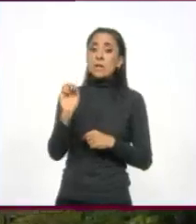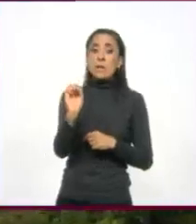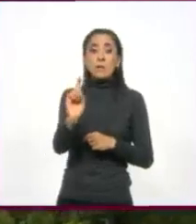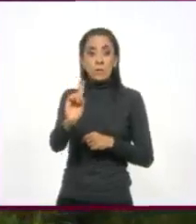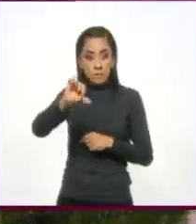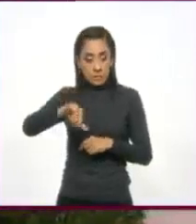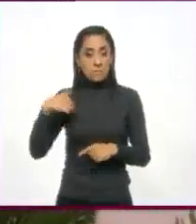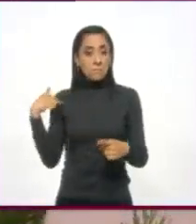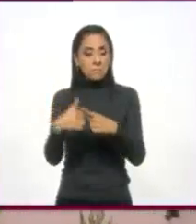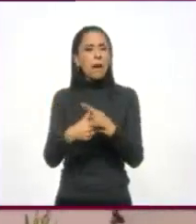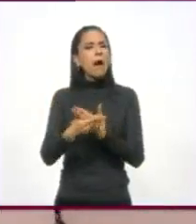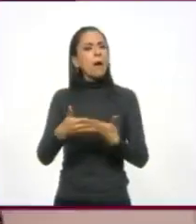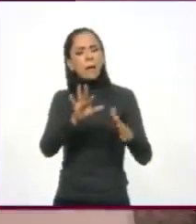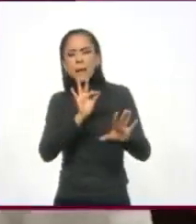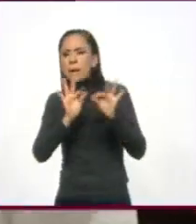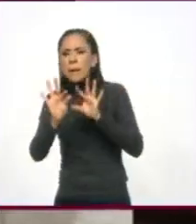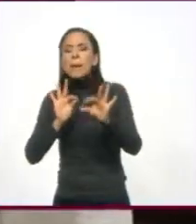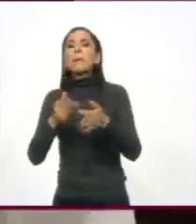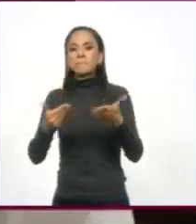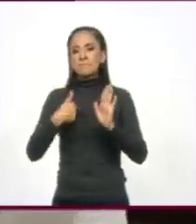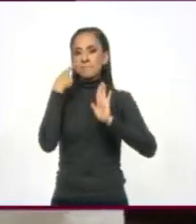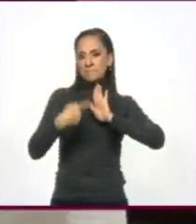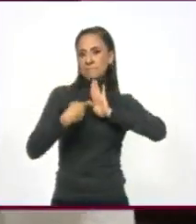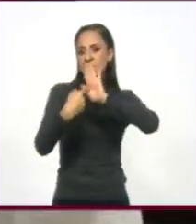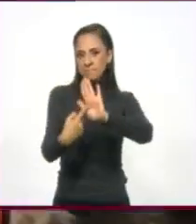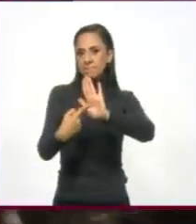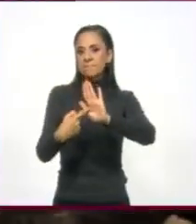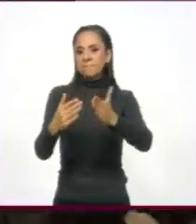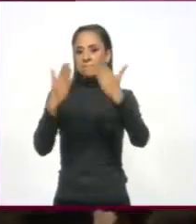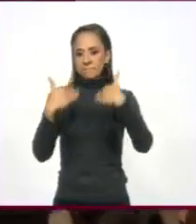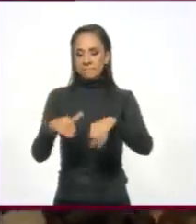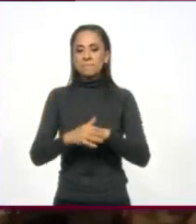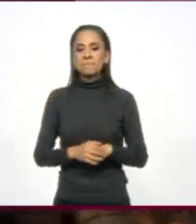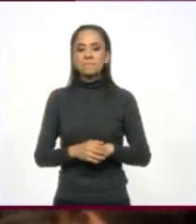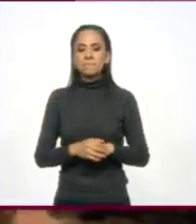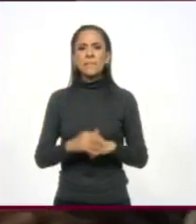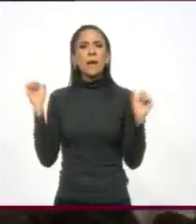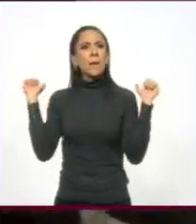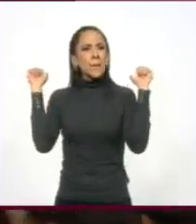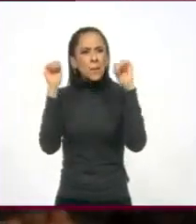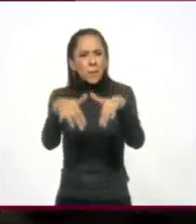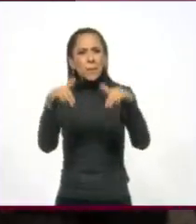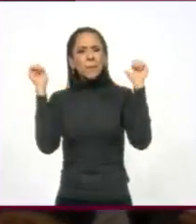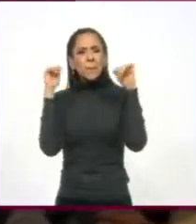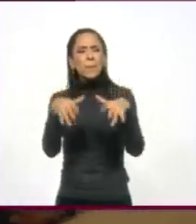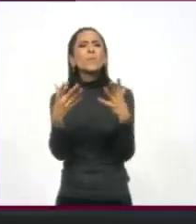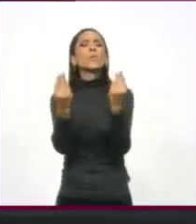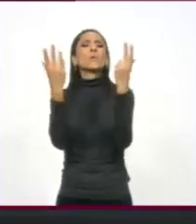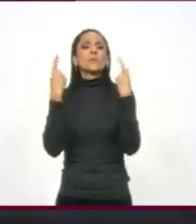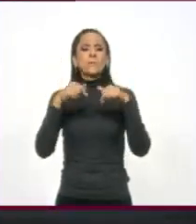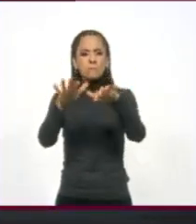una selección y un recuento, que es lo que presento a continuación en la siguiente nota. Concurridas las funciones en las que el público constató